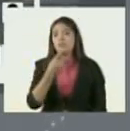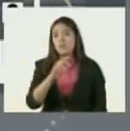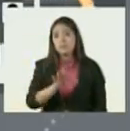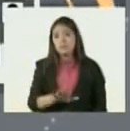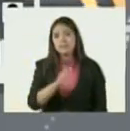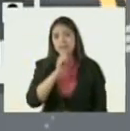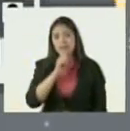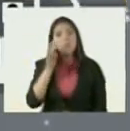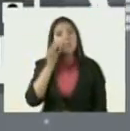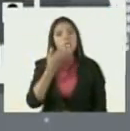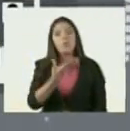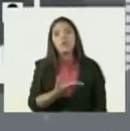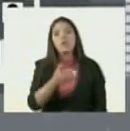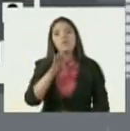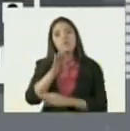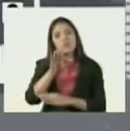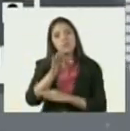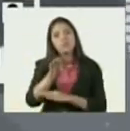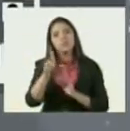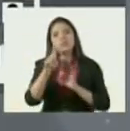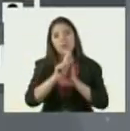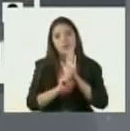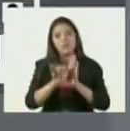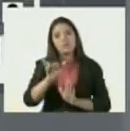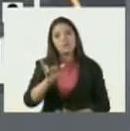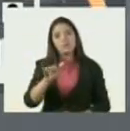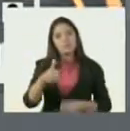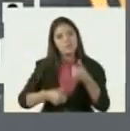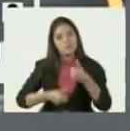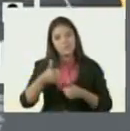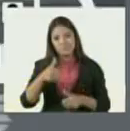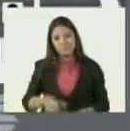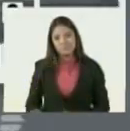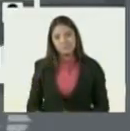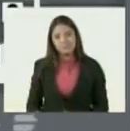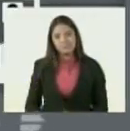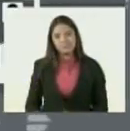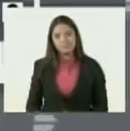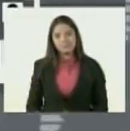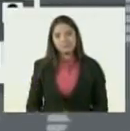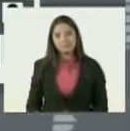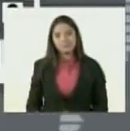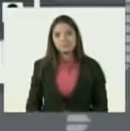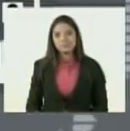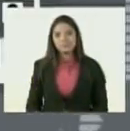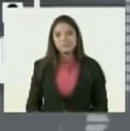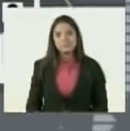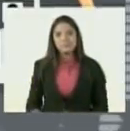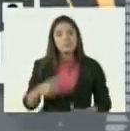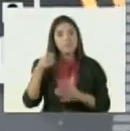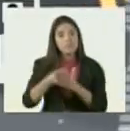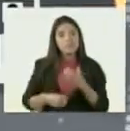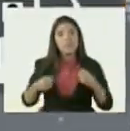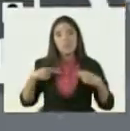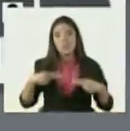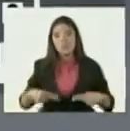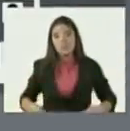la compañera futura constituyente Delcy Rodríguez. La batalla por Venezuela es la batalla por la humanidad hoy por hoy.